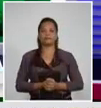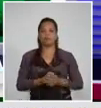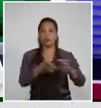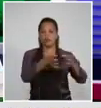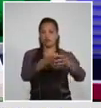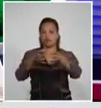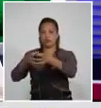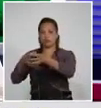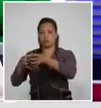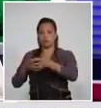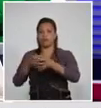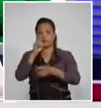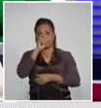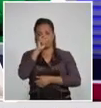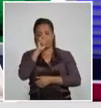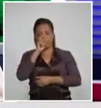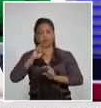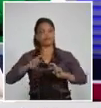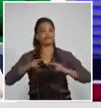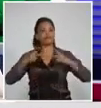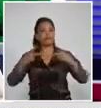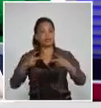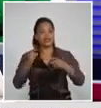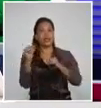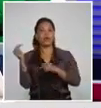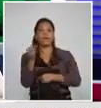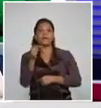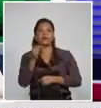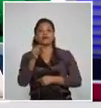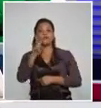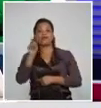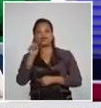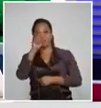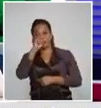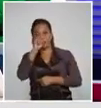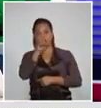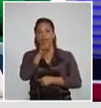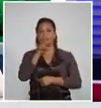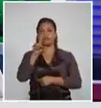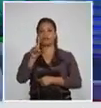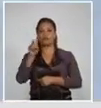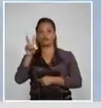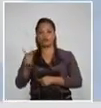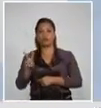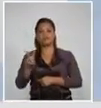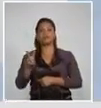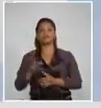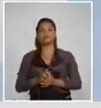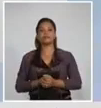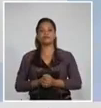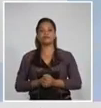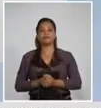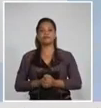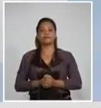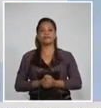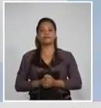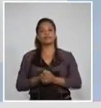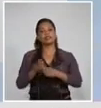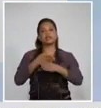edades, nuevamente, los menores de 20 años con 112, en el día de ayer, representan